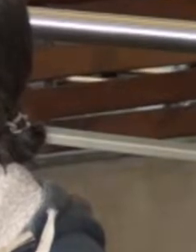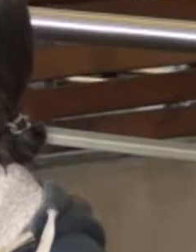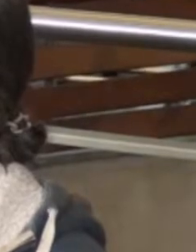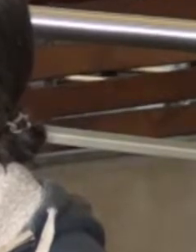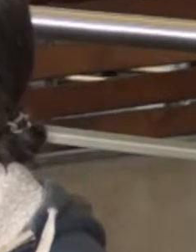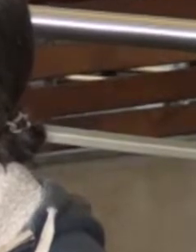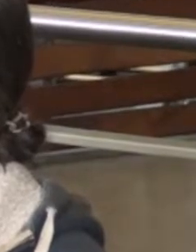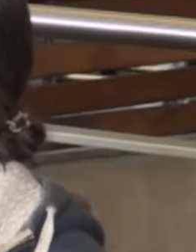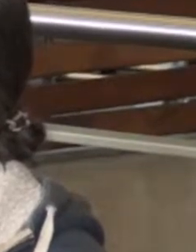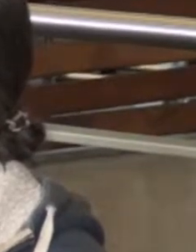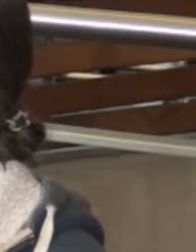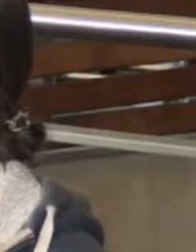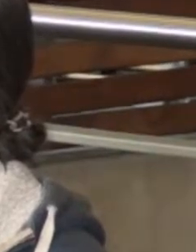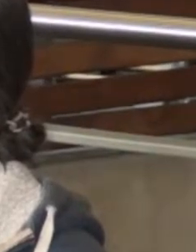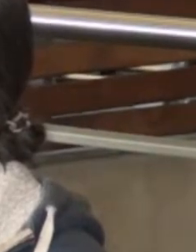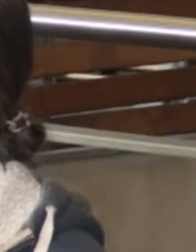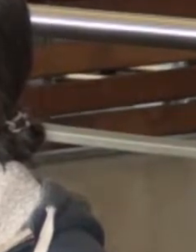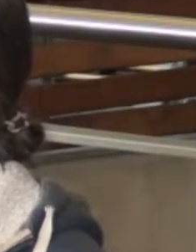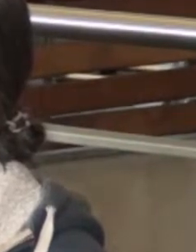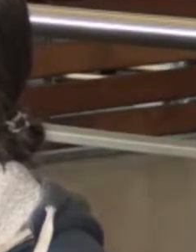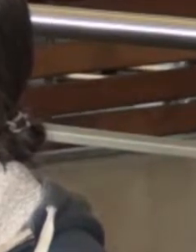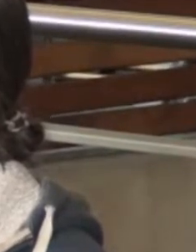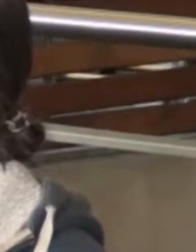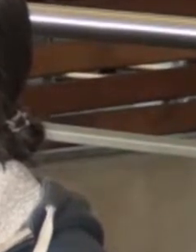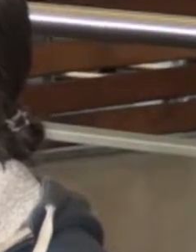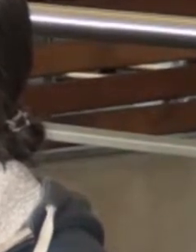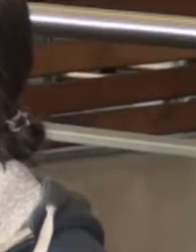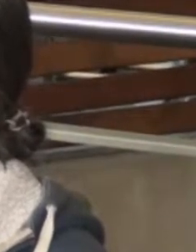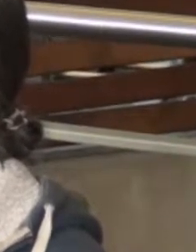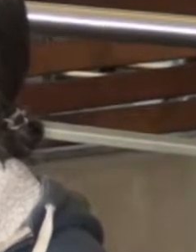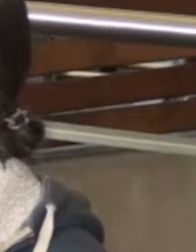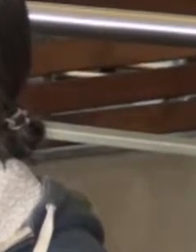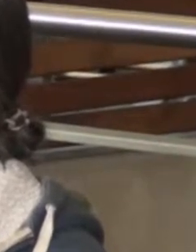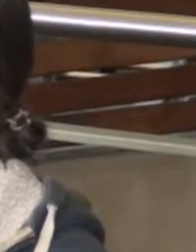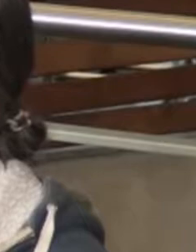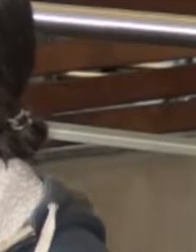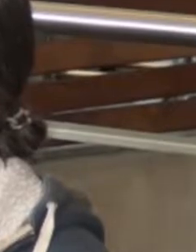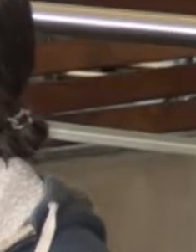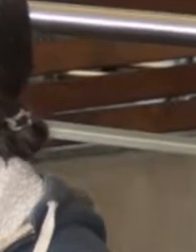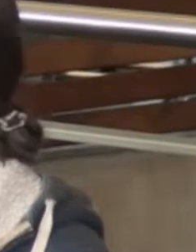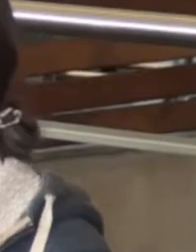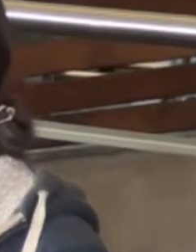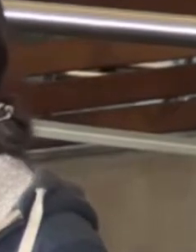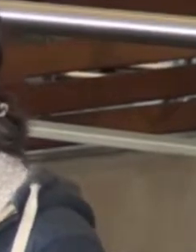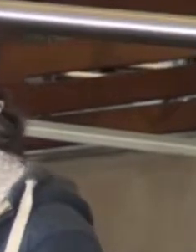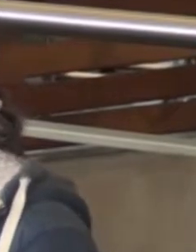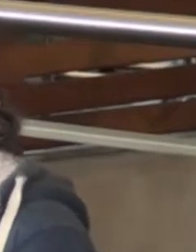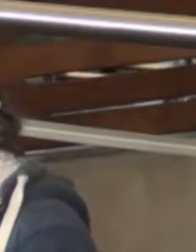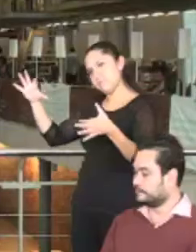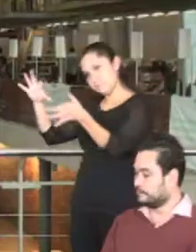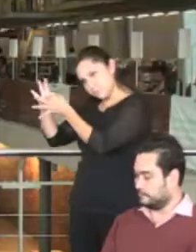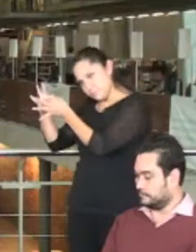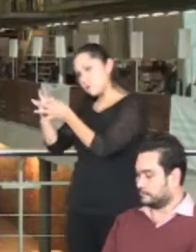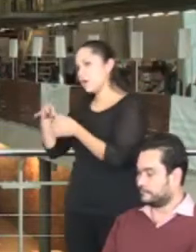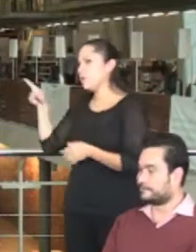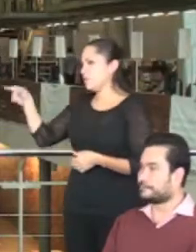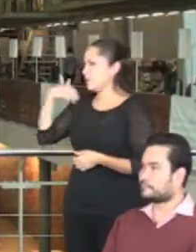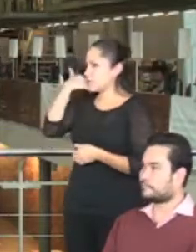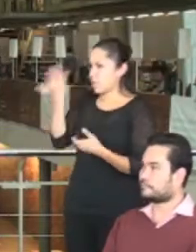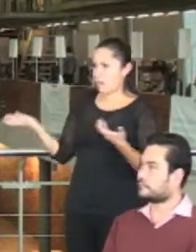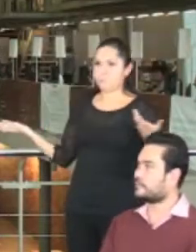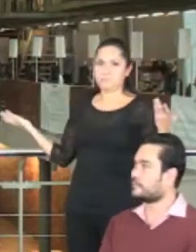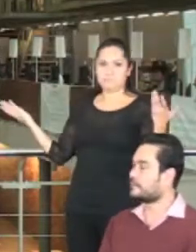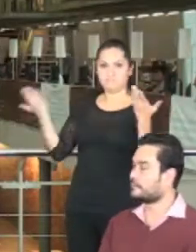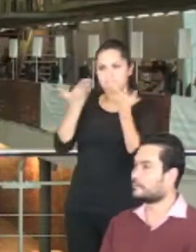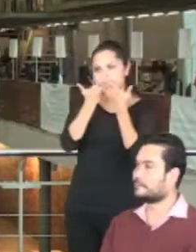como biblioteca pública en la más amplia posibilidad de integración de todas las personas de la sociedad